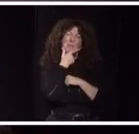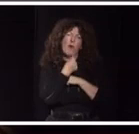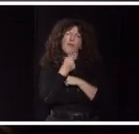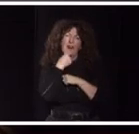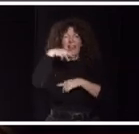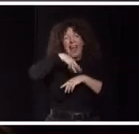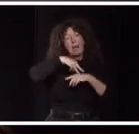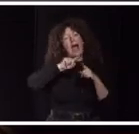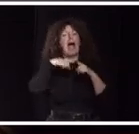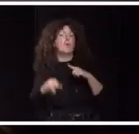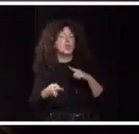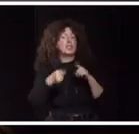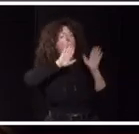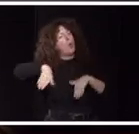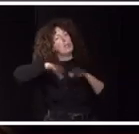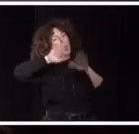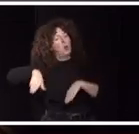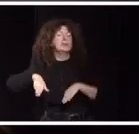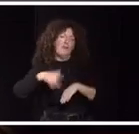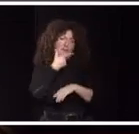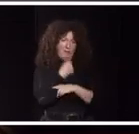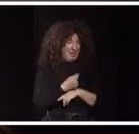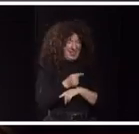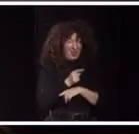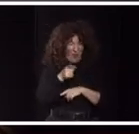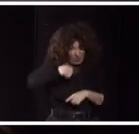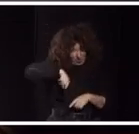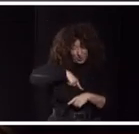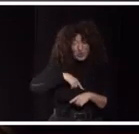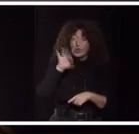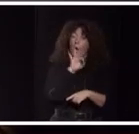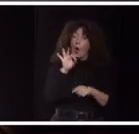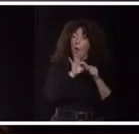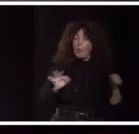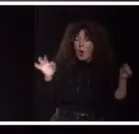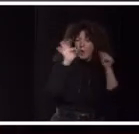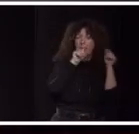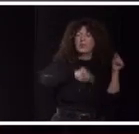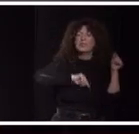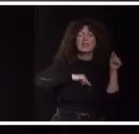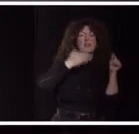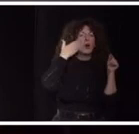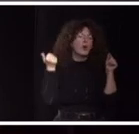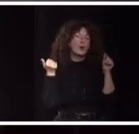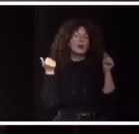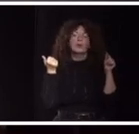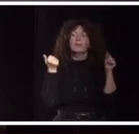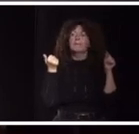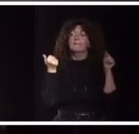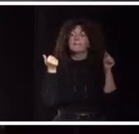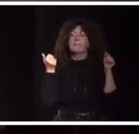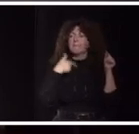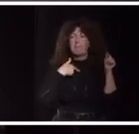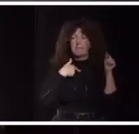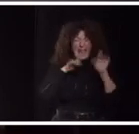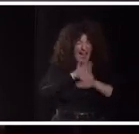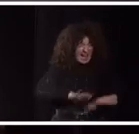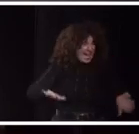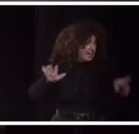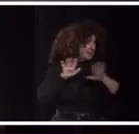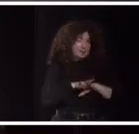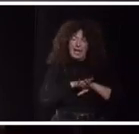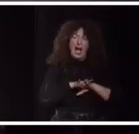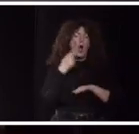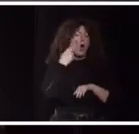valiente a posteriori. Pero nosotros somos de Podemos y tenemos el orgullo de que no somos una izquierda ni lenta